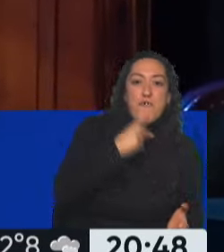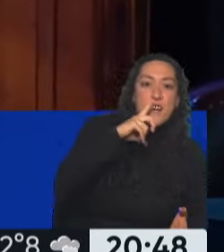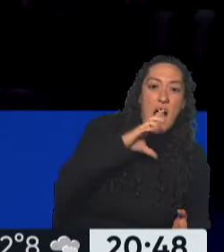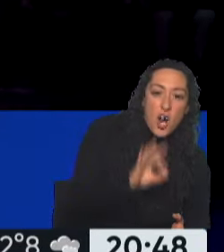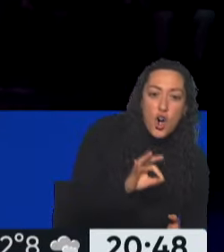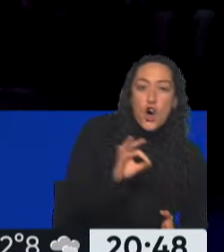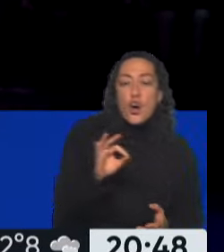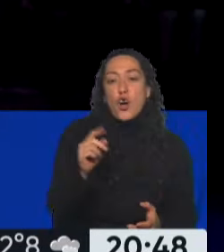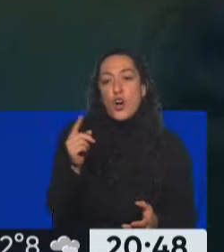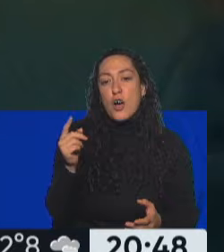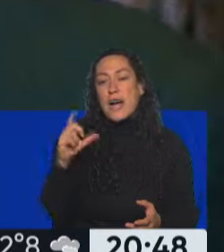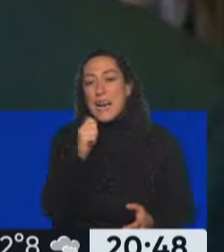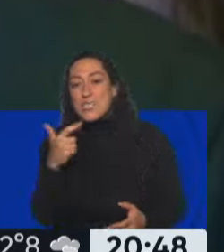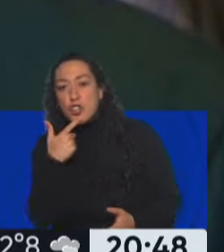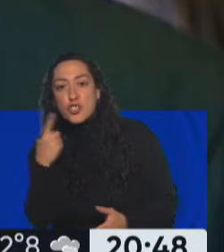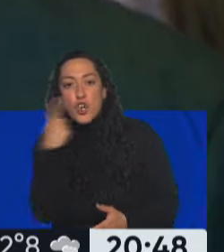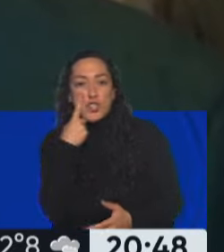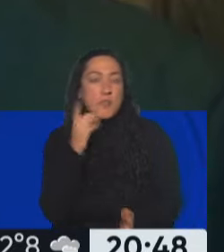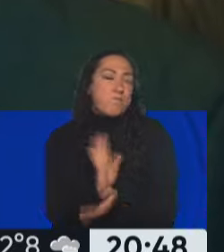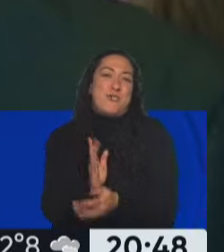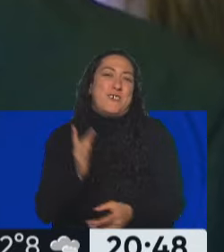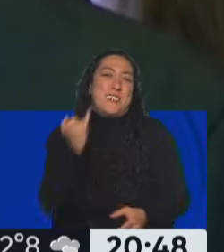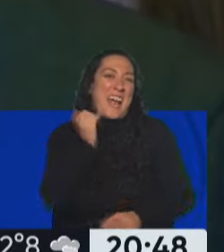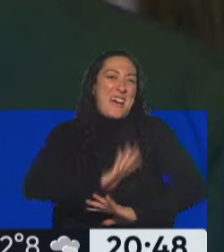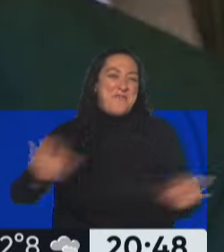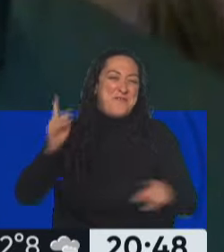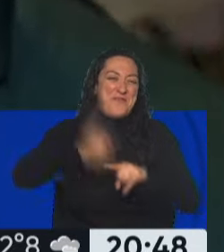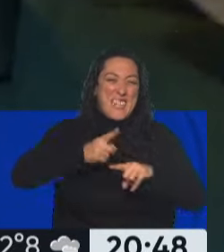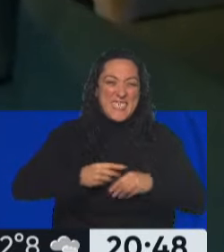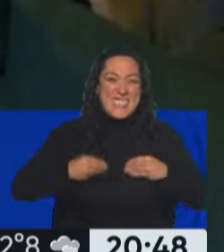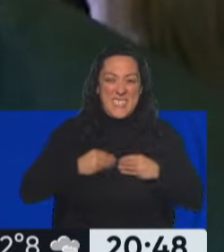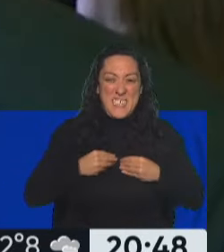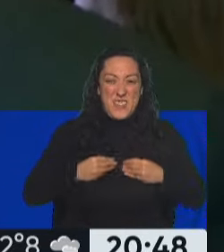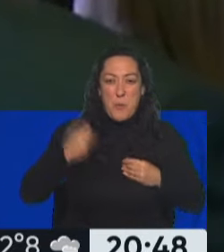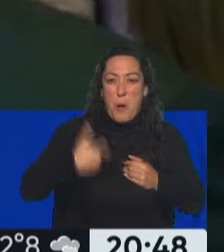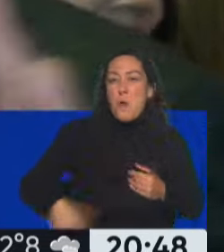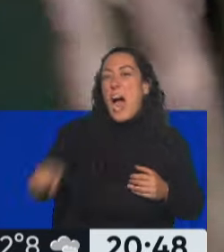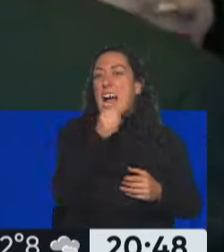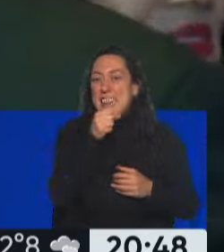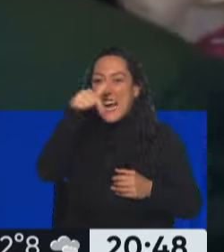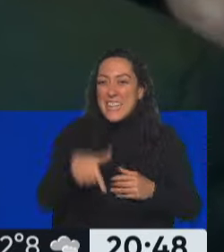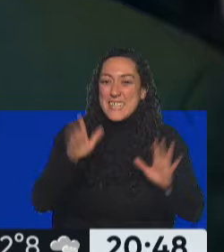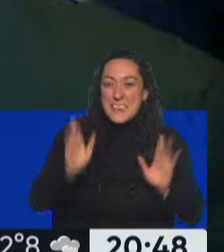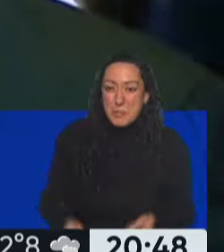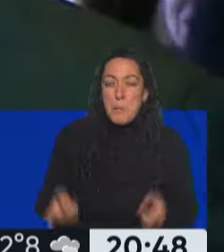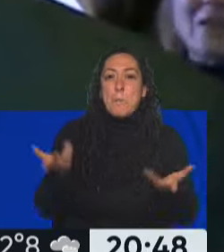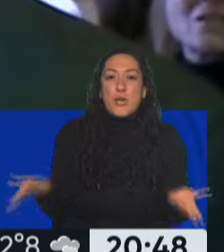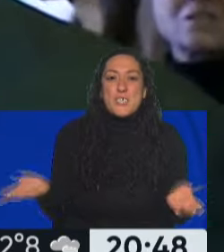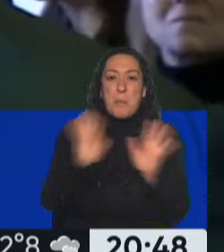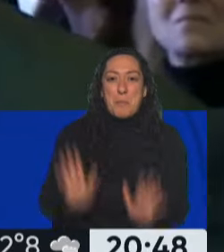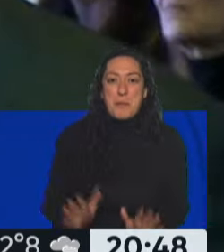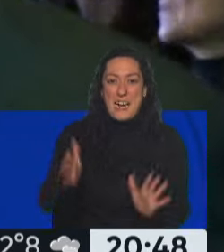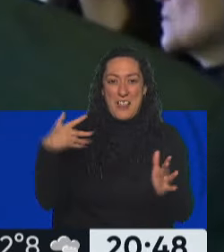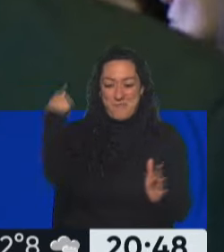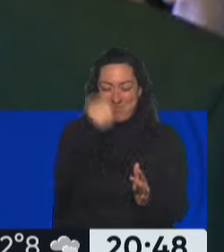no, felices. Ya lo vivimos como una fiesta, así que... Y vamos a cantar acá también, por eso ya vengo prefabricado de